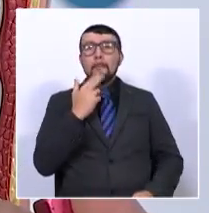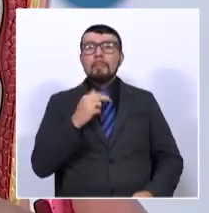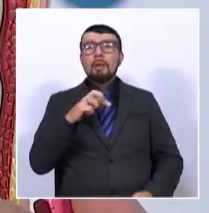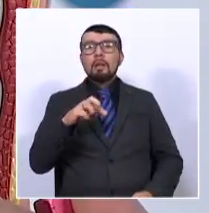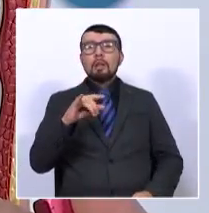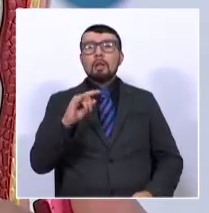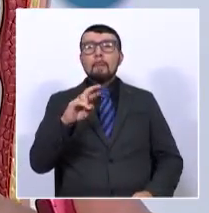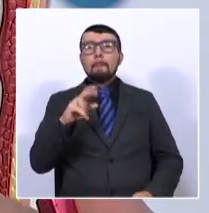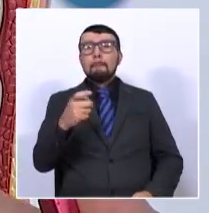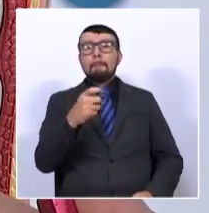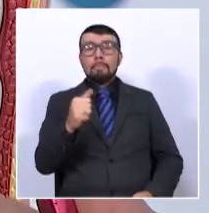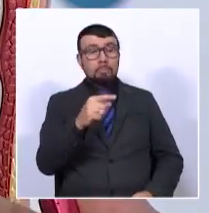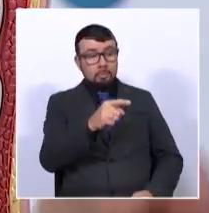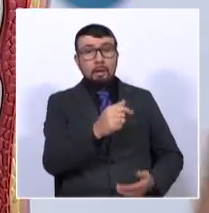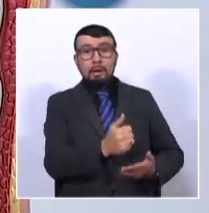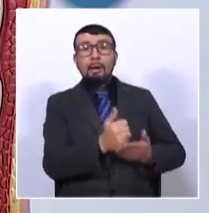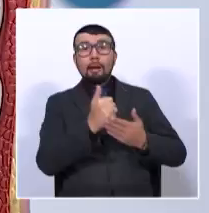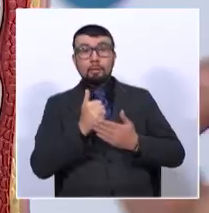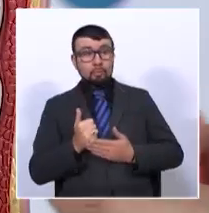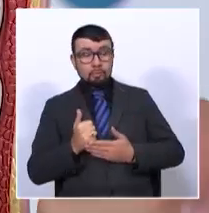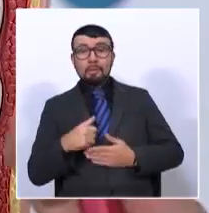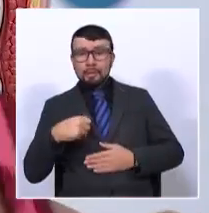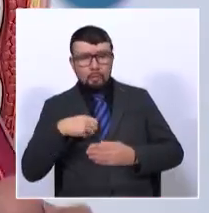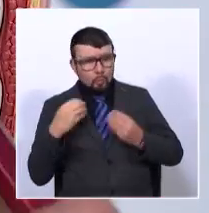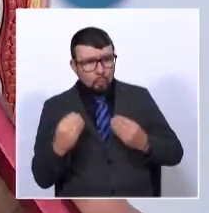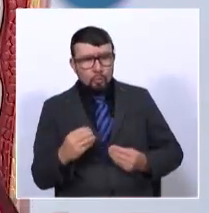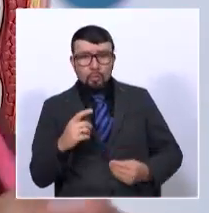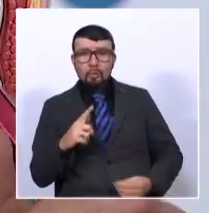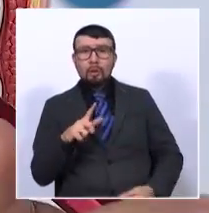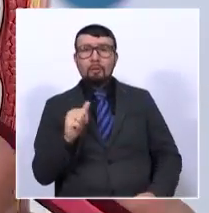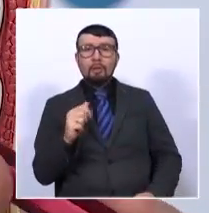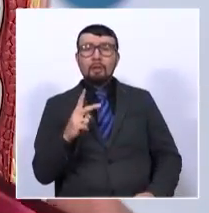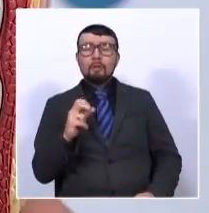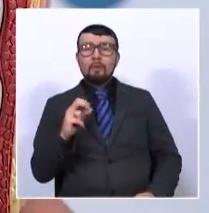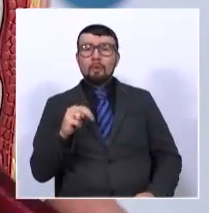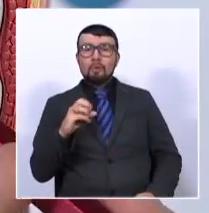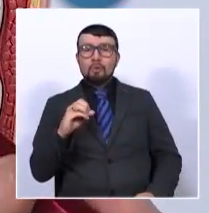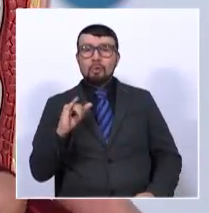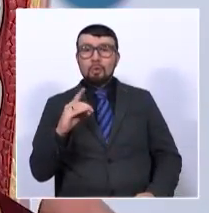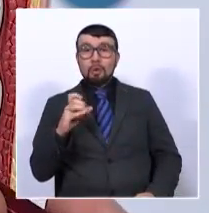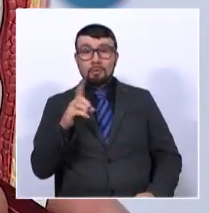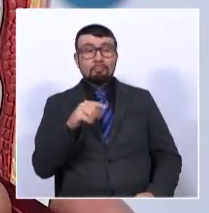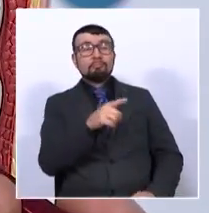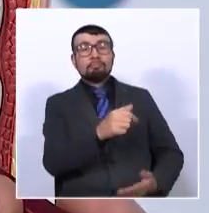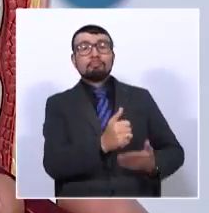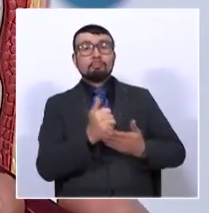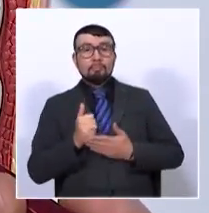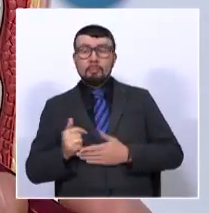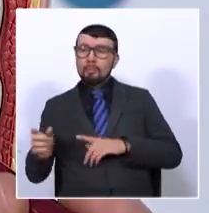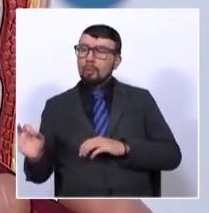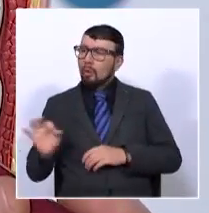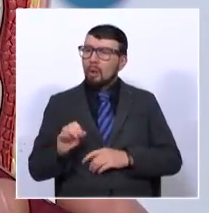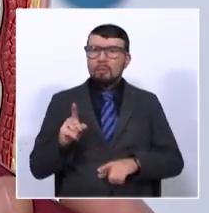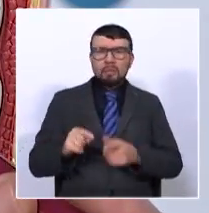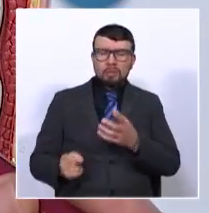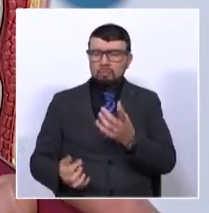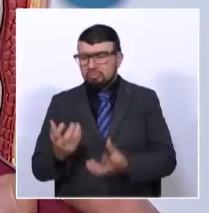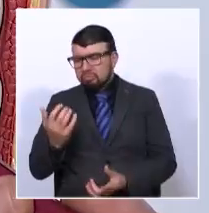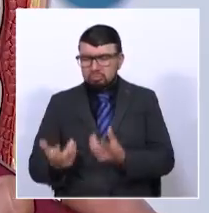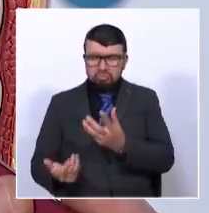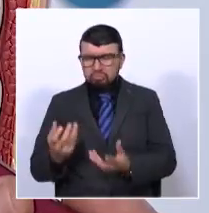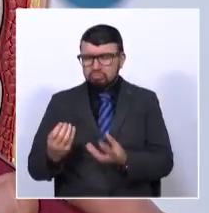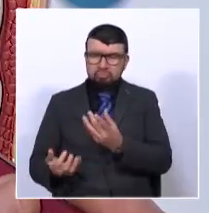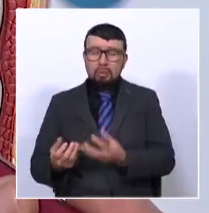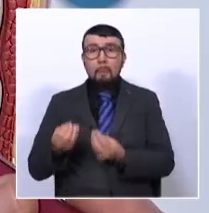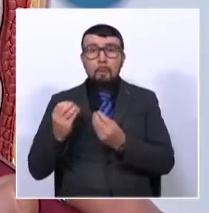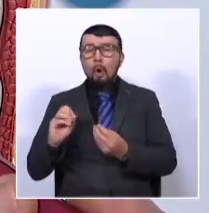alto contenido en flavonoides. Y lo otro, alimentos muy calentados o